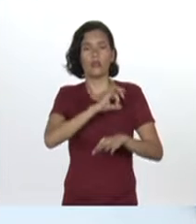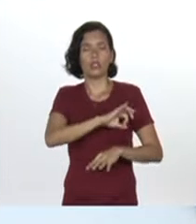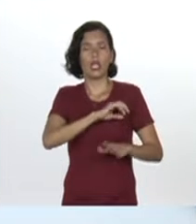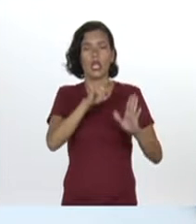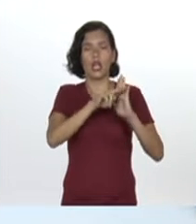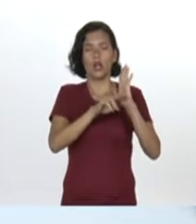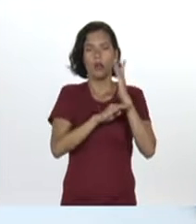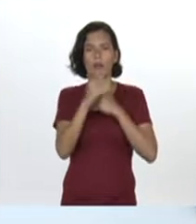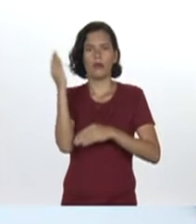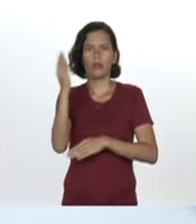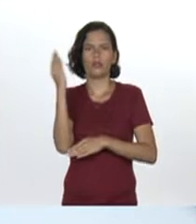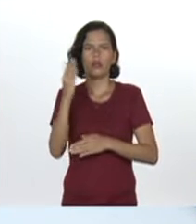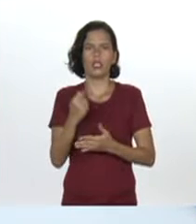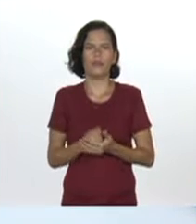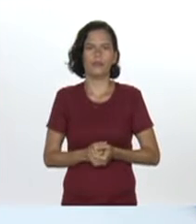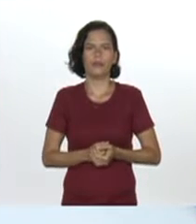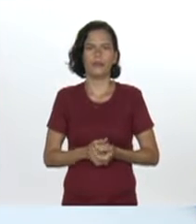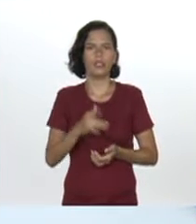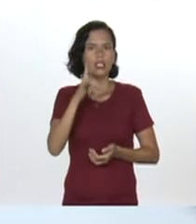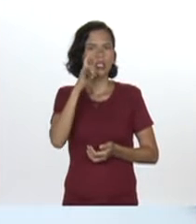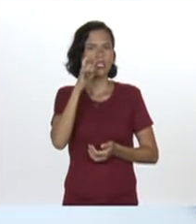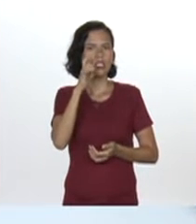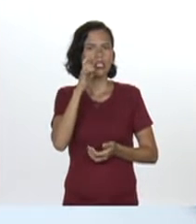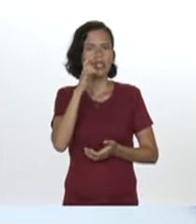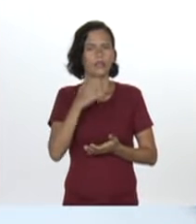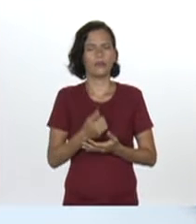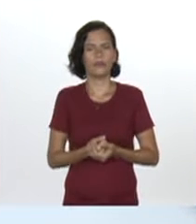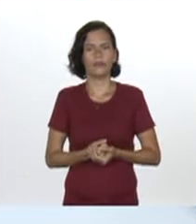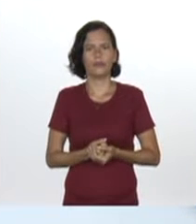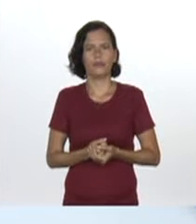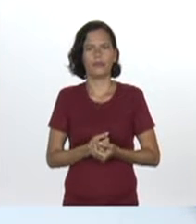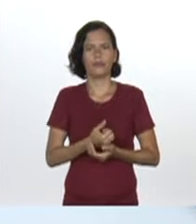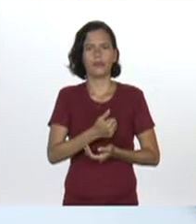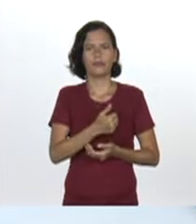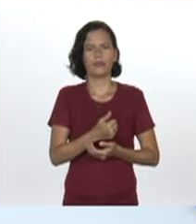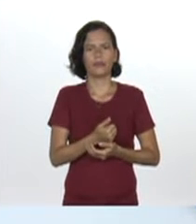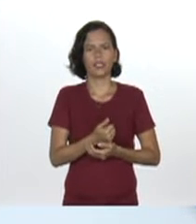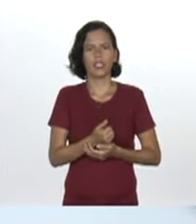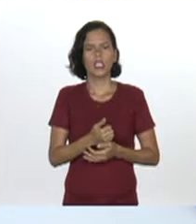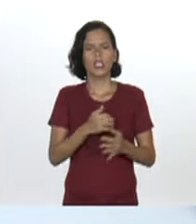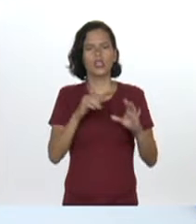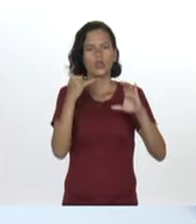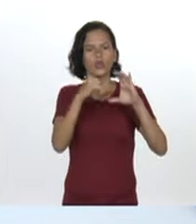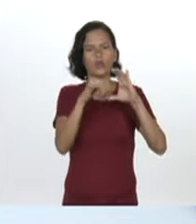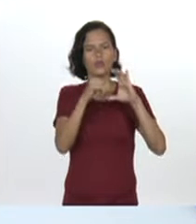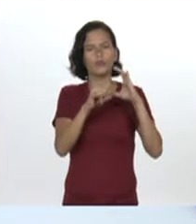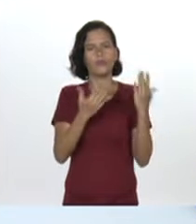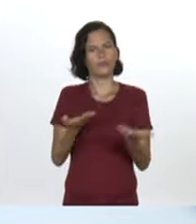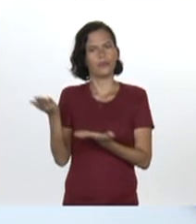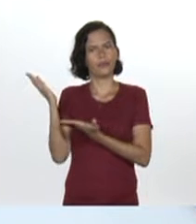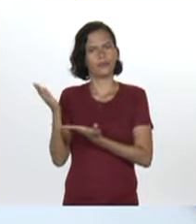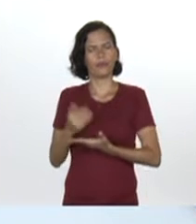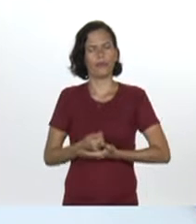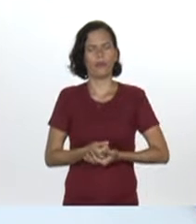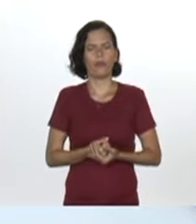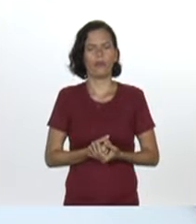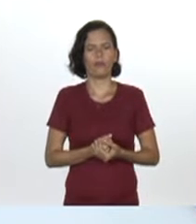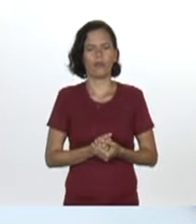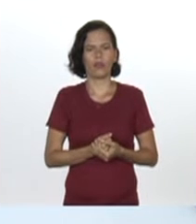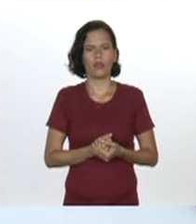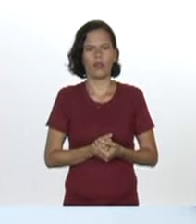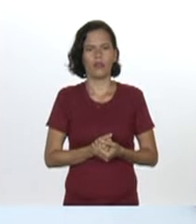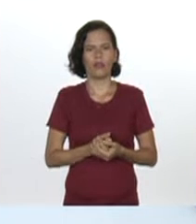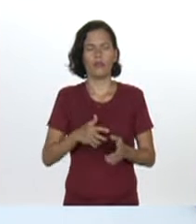las medidas de bioseguridad? En Instagram nos consigues como Cada Familia Una Escuela y en nuestro canal de YouTube como Cada Familia Una Escuela